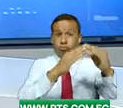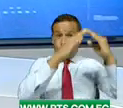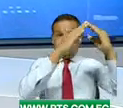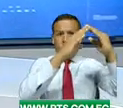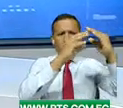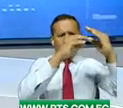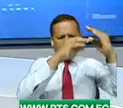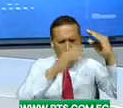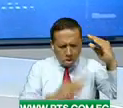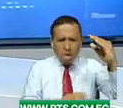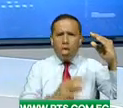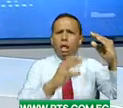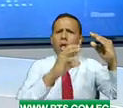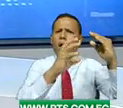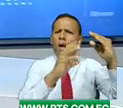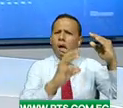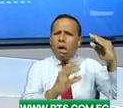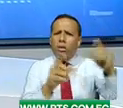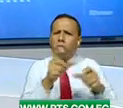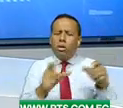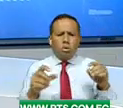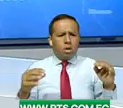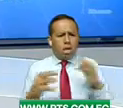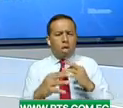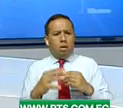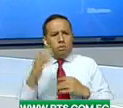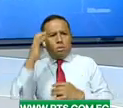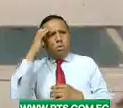mostraron preocupados por esta situación. Veamos.